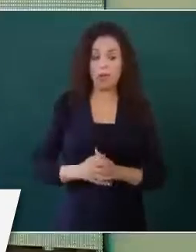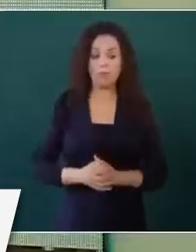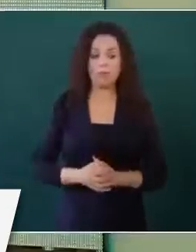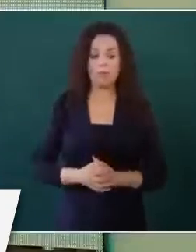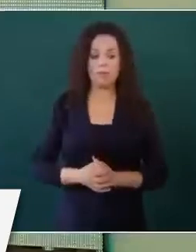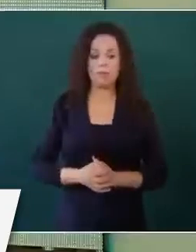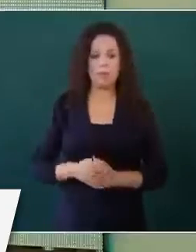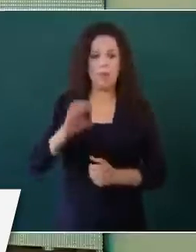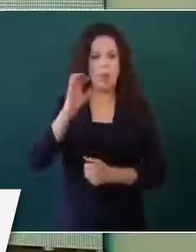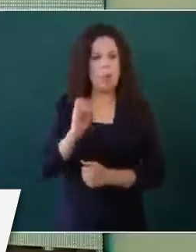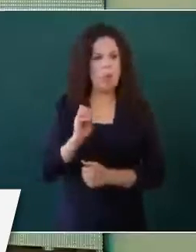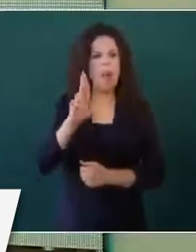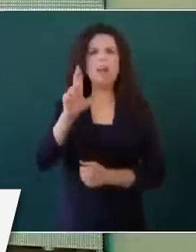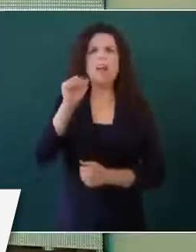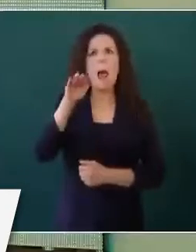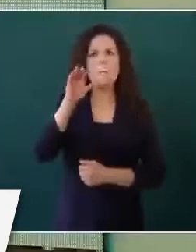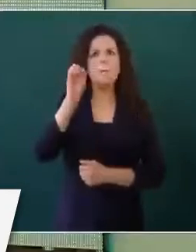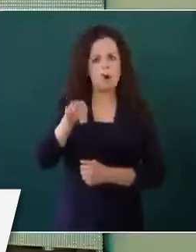o Ramón.